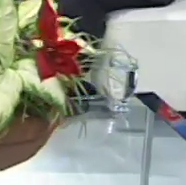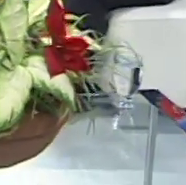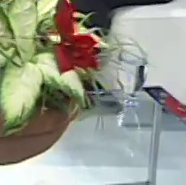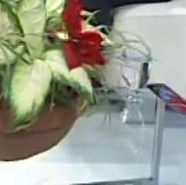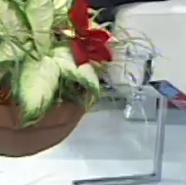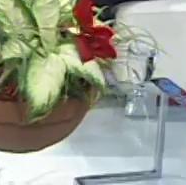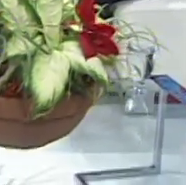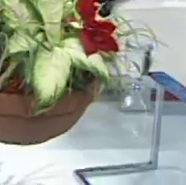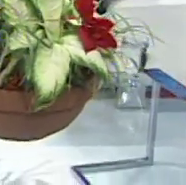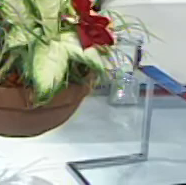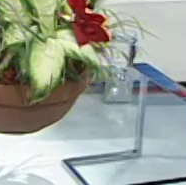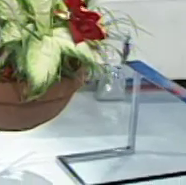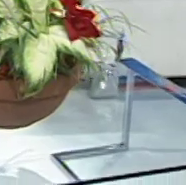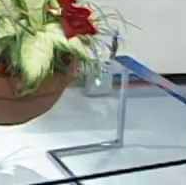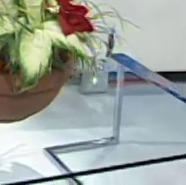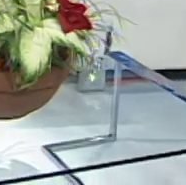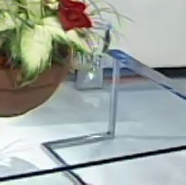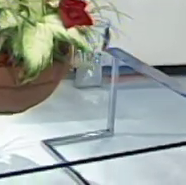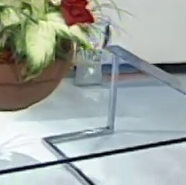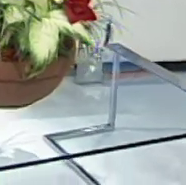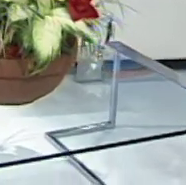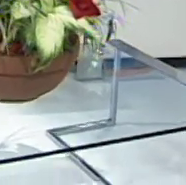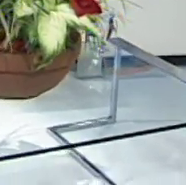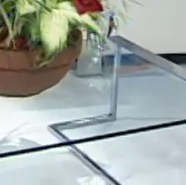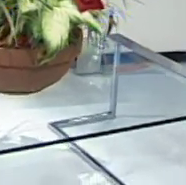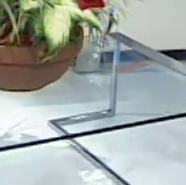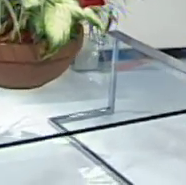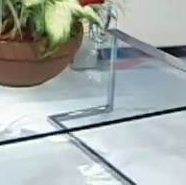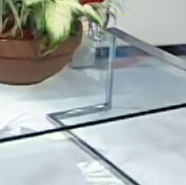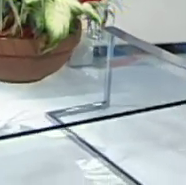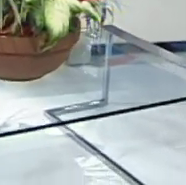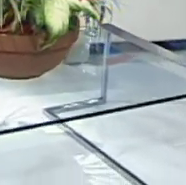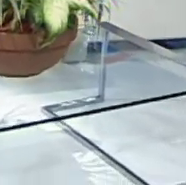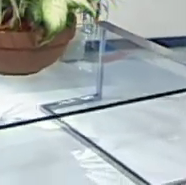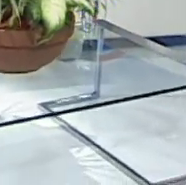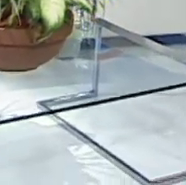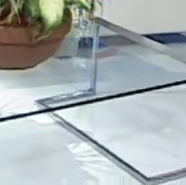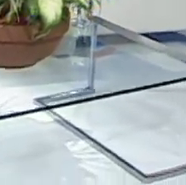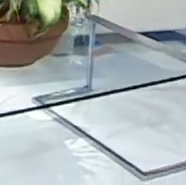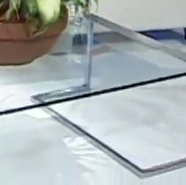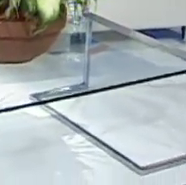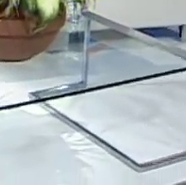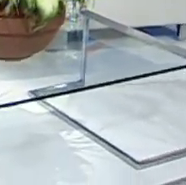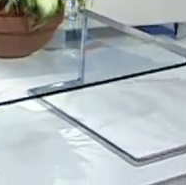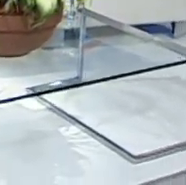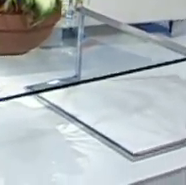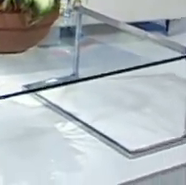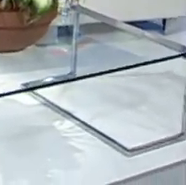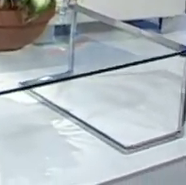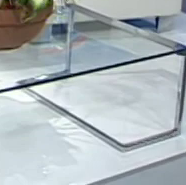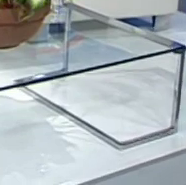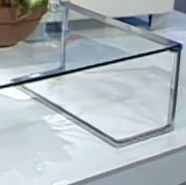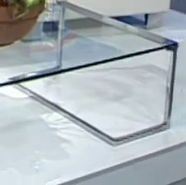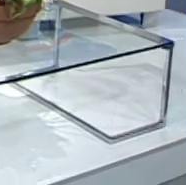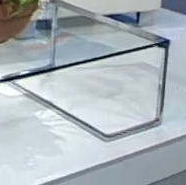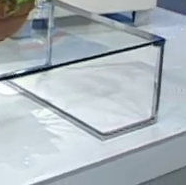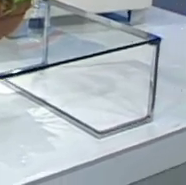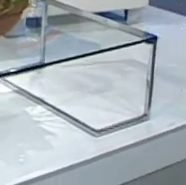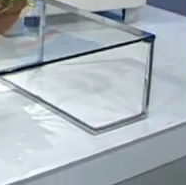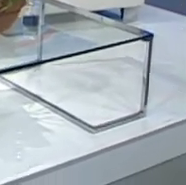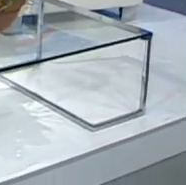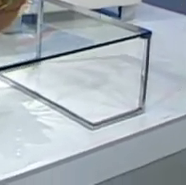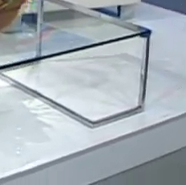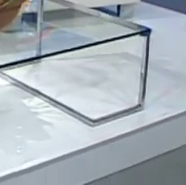¿Hacia dónde debemos comprometernos en el diálogo? Ayer hubo una reunión a propósito del tema de la inseguridad donde se convoca a representantes de